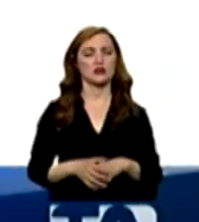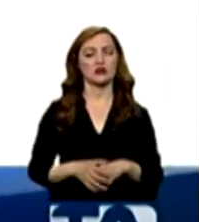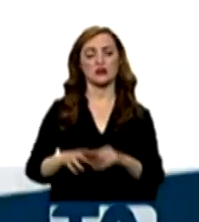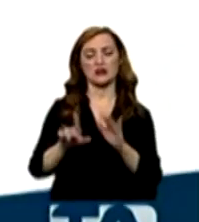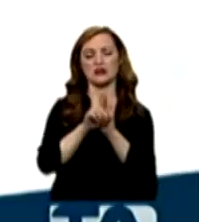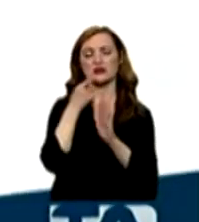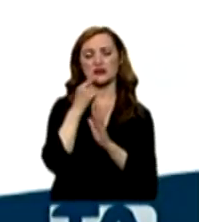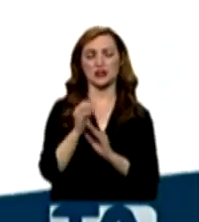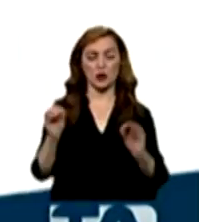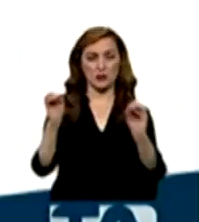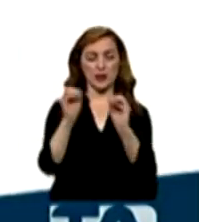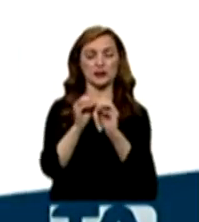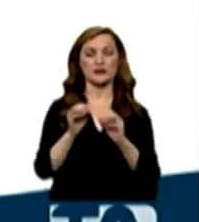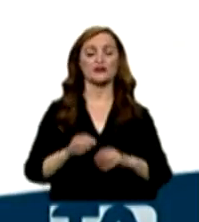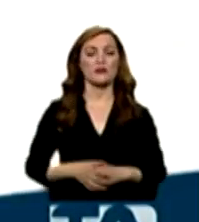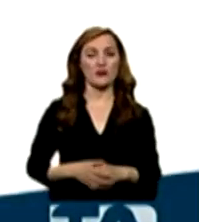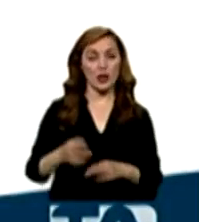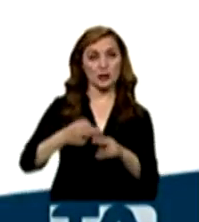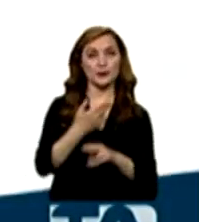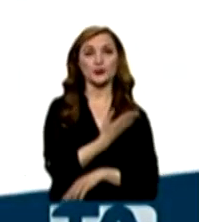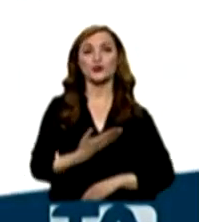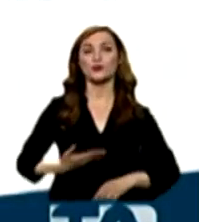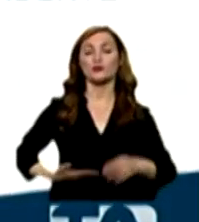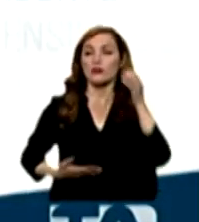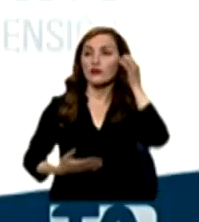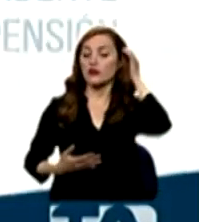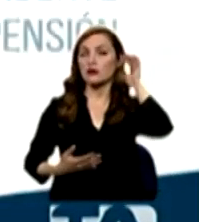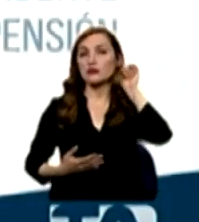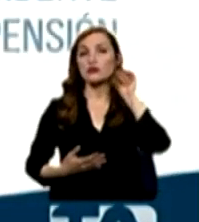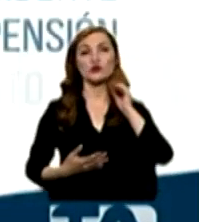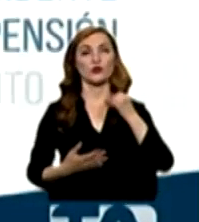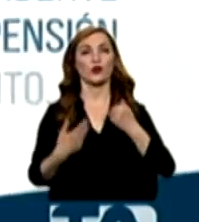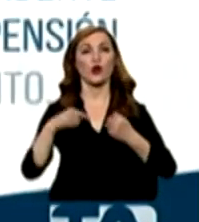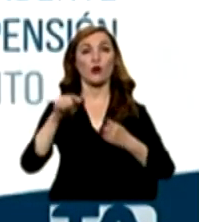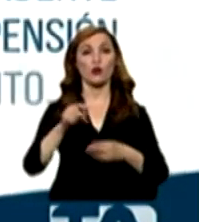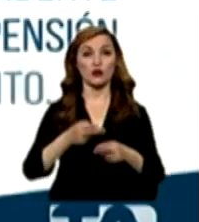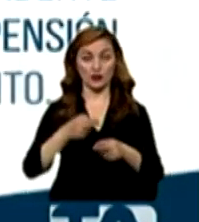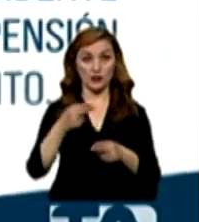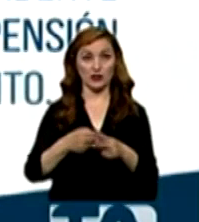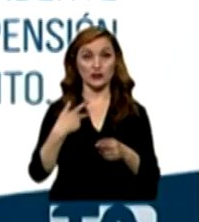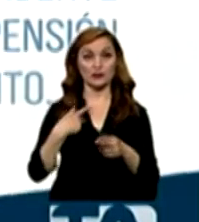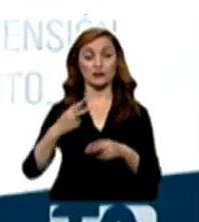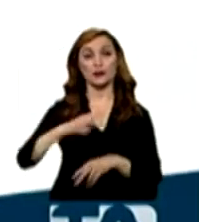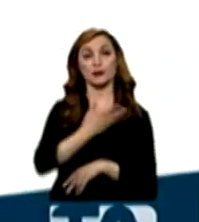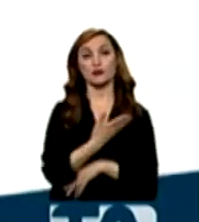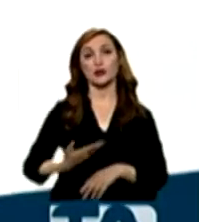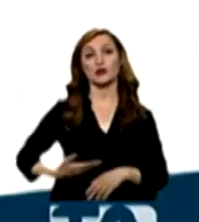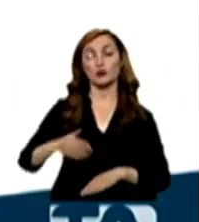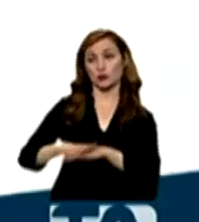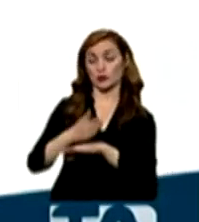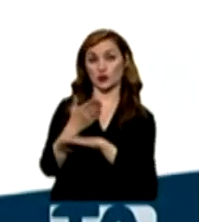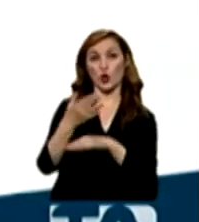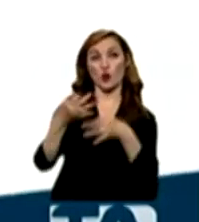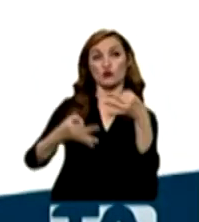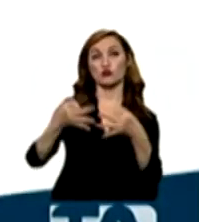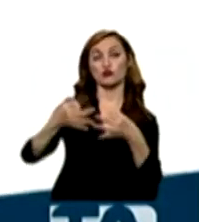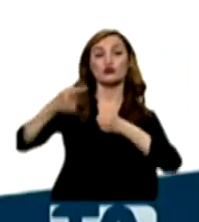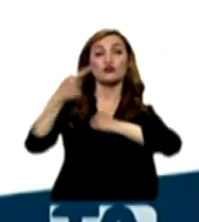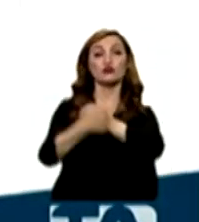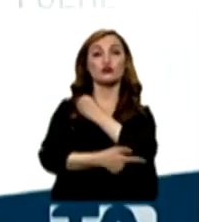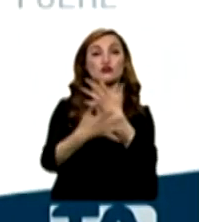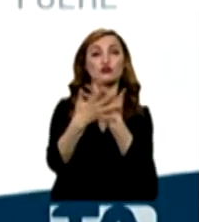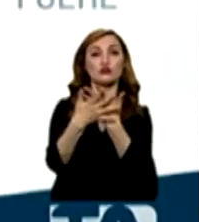suma una más, que es, si el expresidente o exvicepresidente fuere llamado a juicio por algún delito penado con prisión o reclusión, se